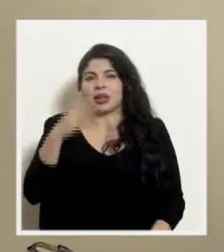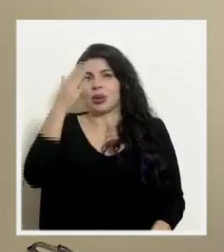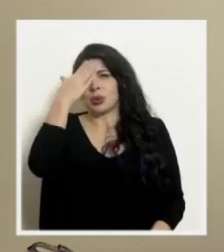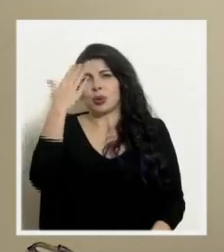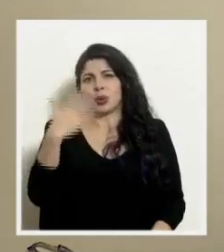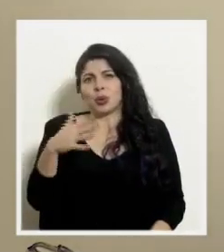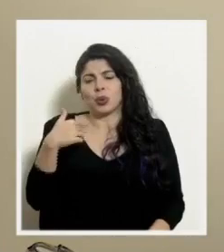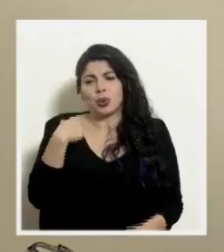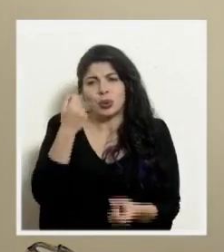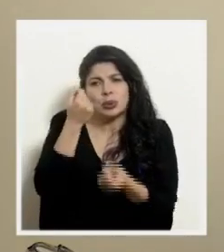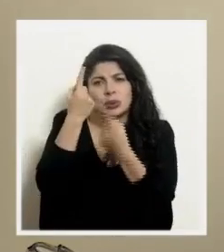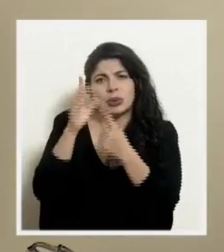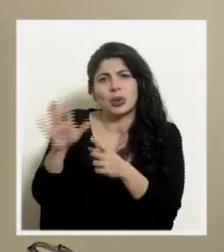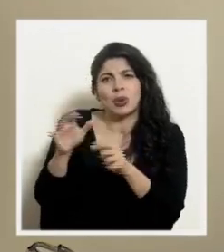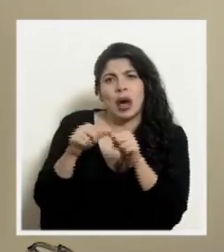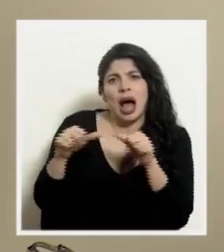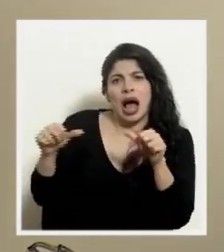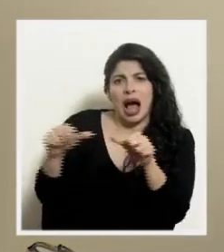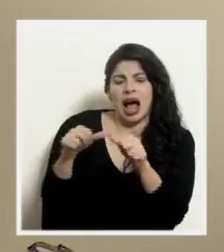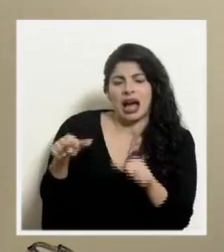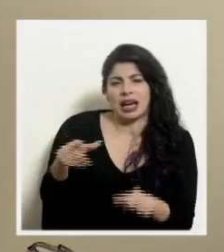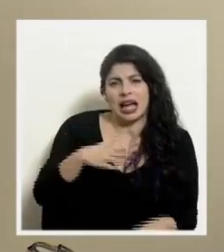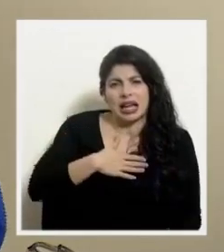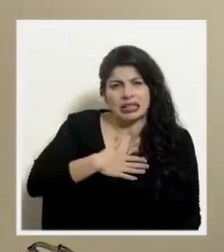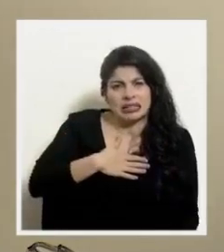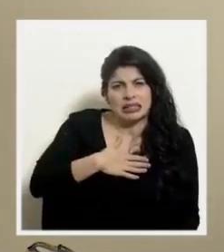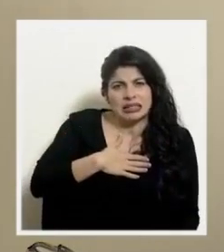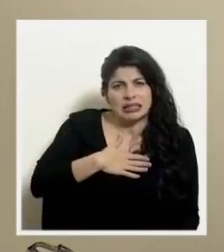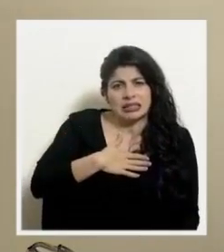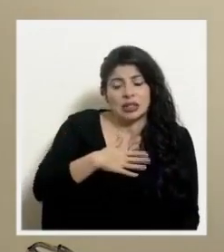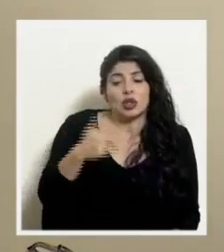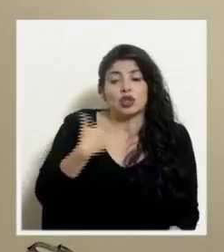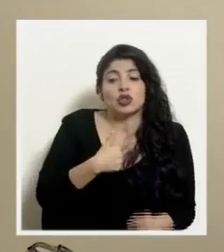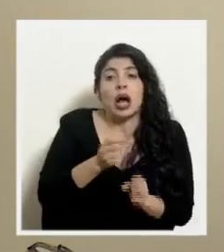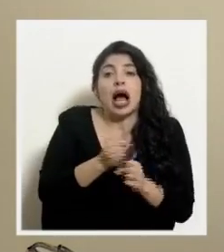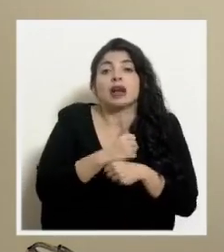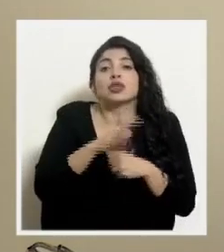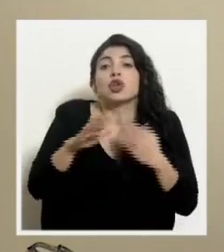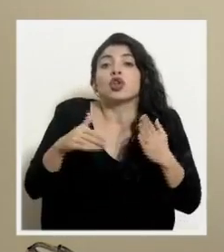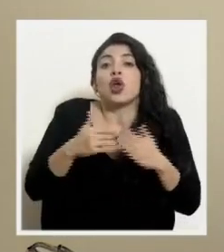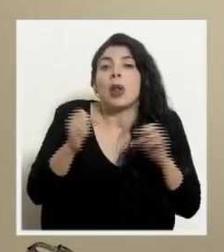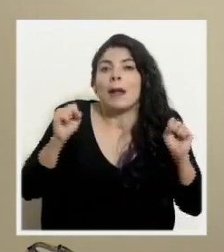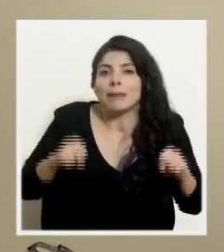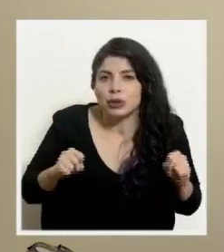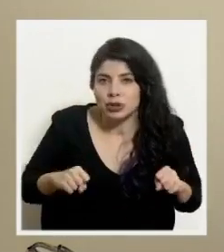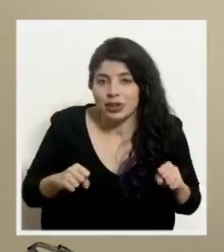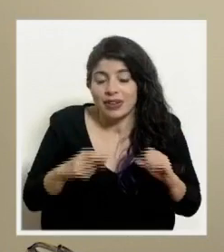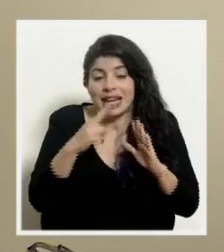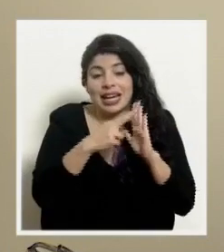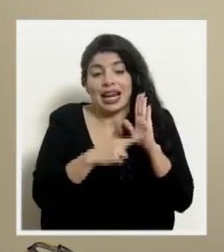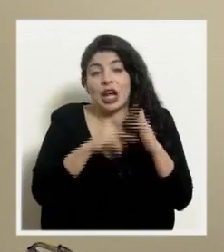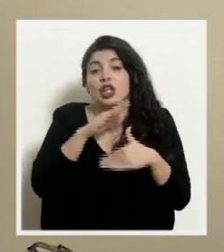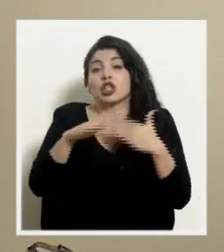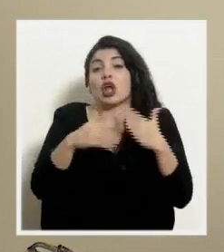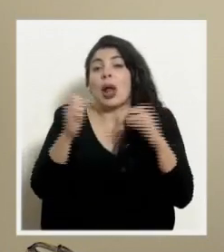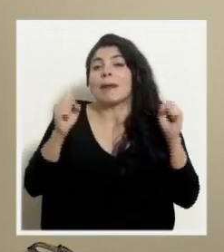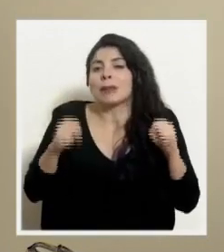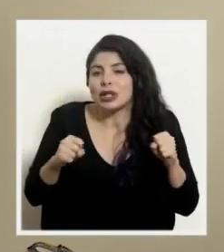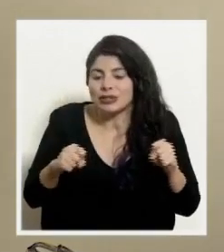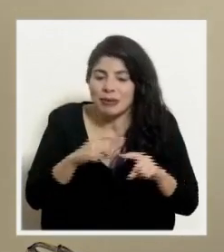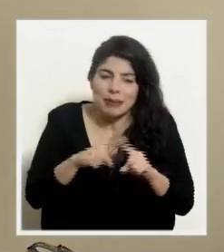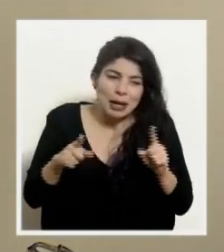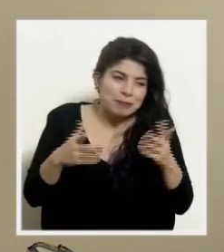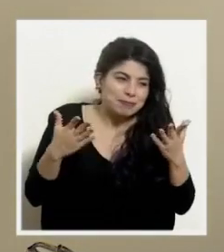empáticos con esos sectores y llegamos hasta donde podemos y regulamos hasta donde podemos, pero